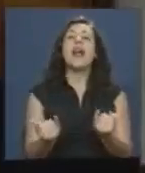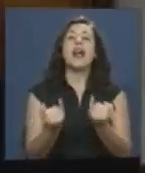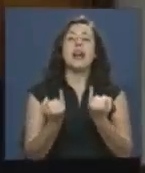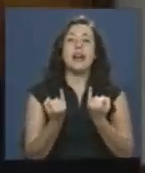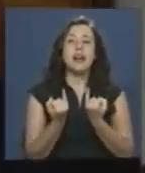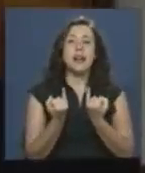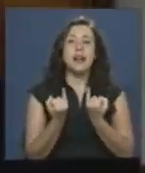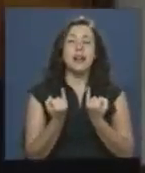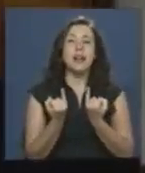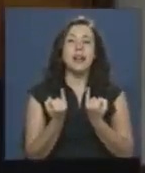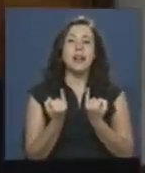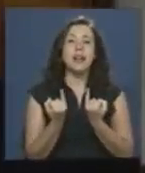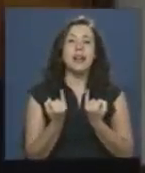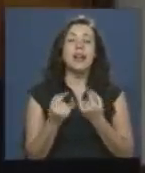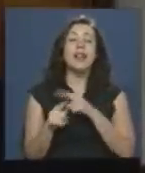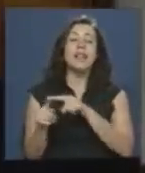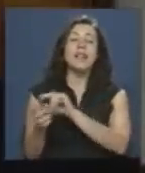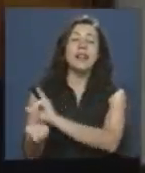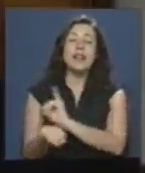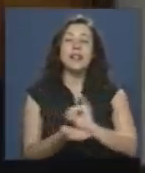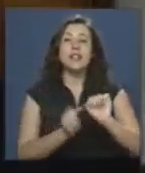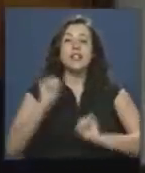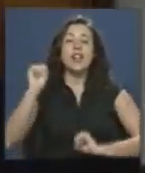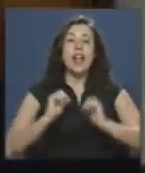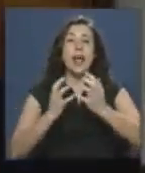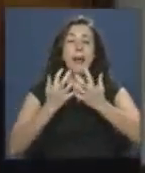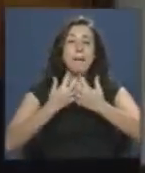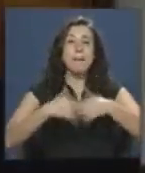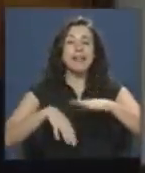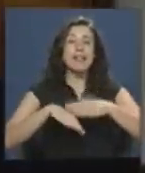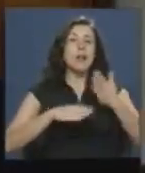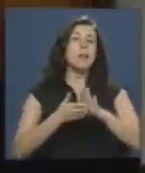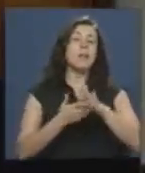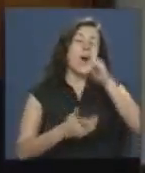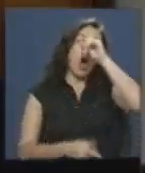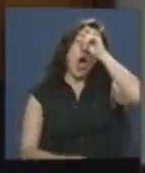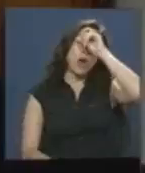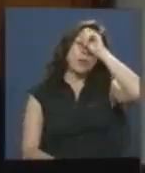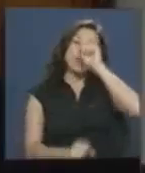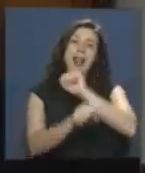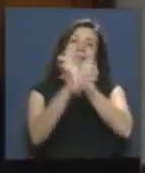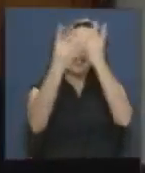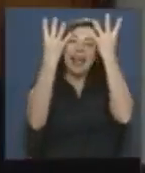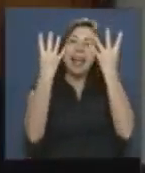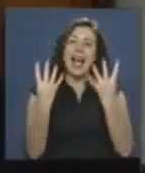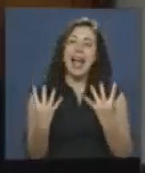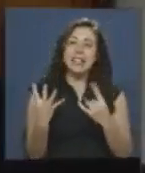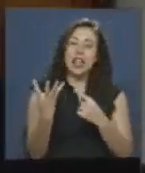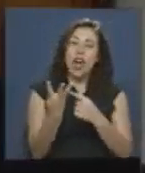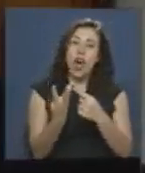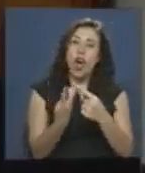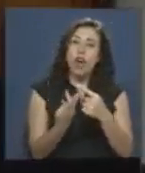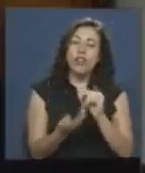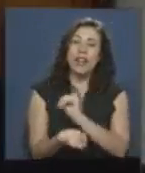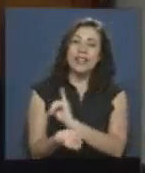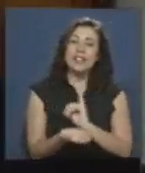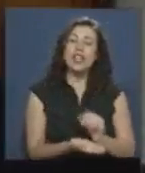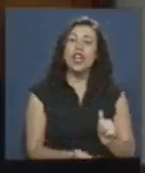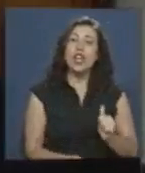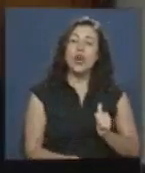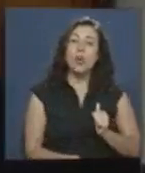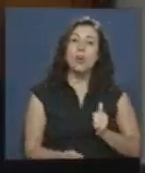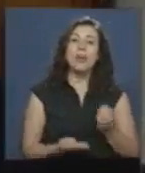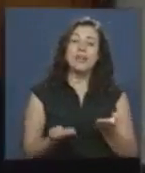proveniente de distintas entidades y empresas concesionadas, como hospitales, cárceles y otras instituciones, que sin duda están cumpliendo